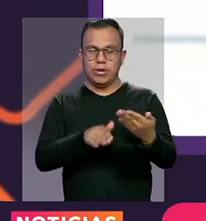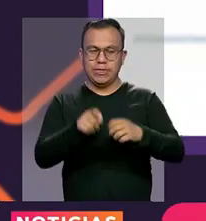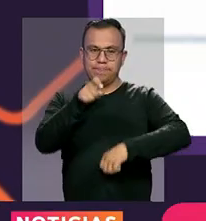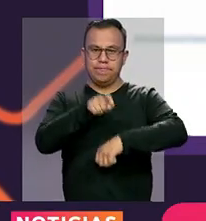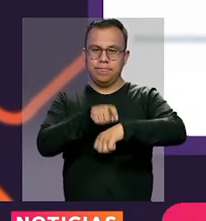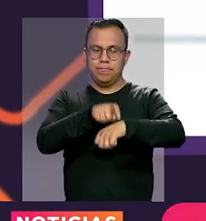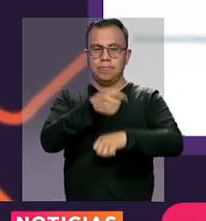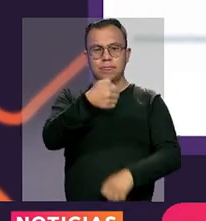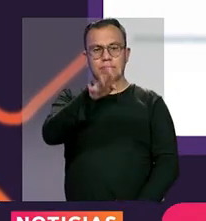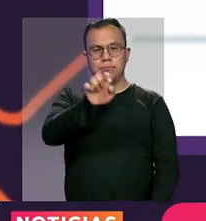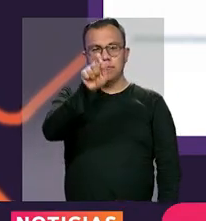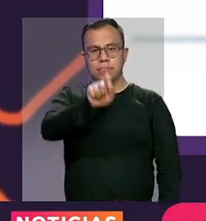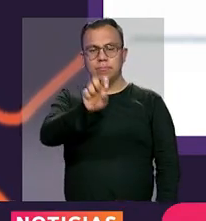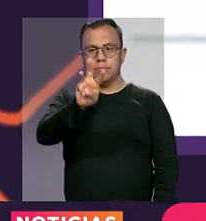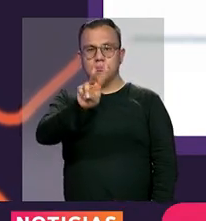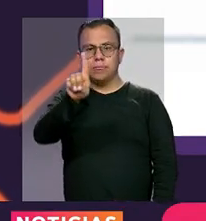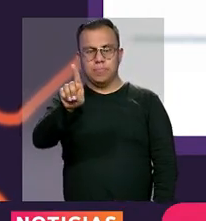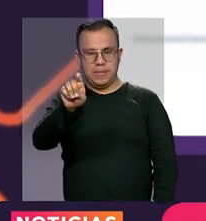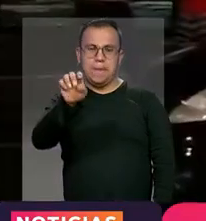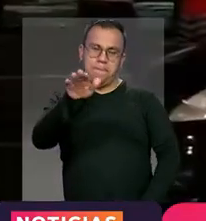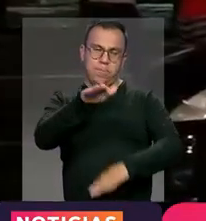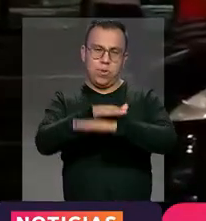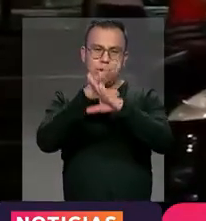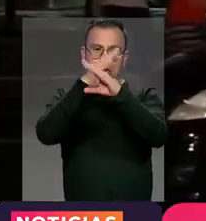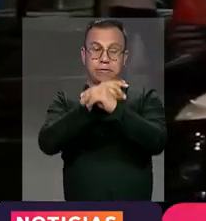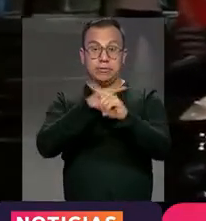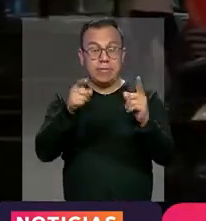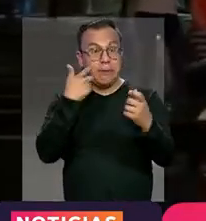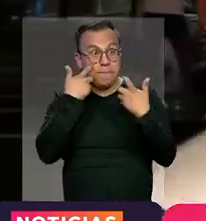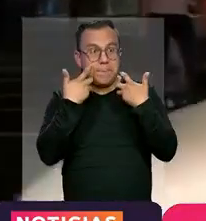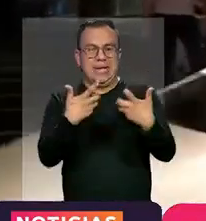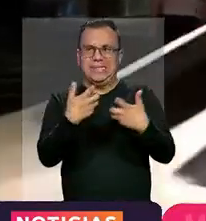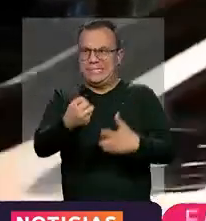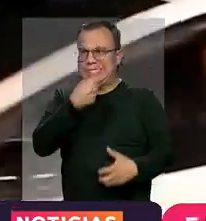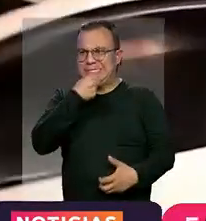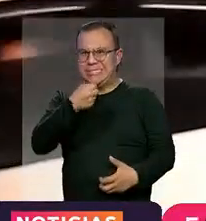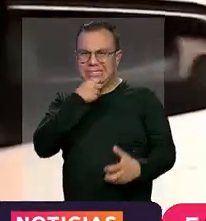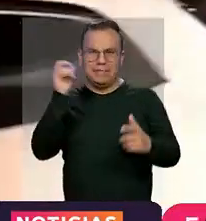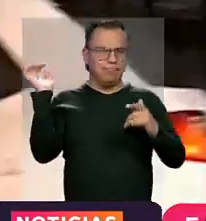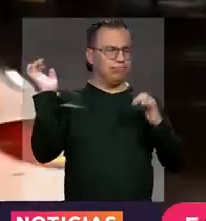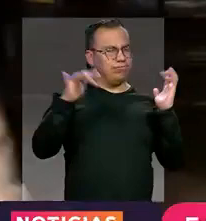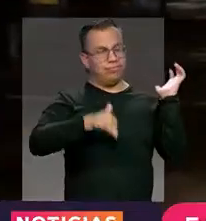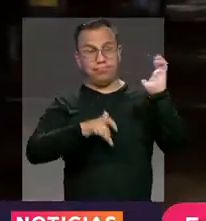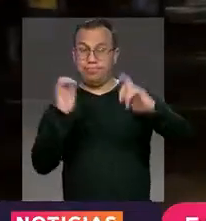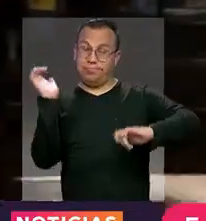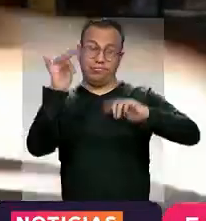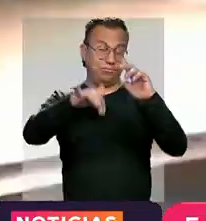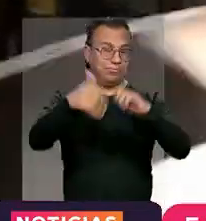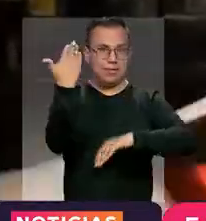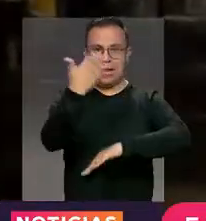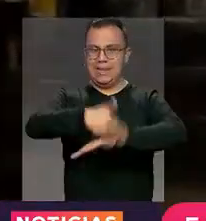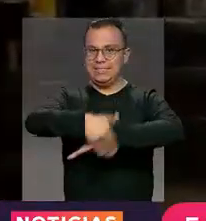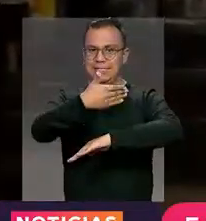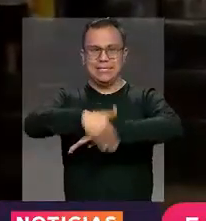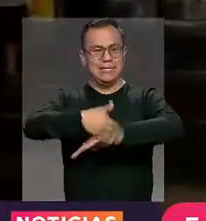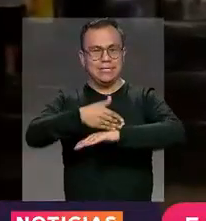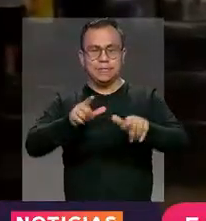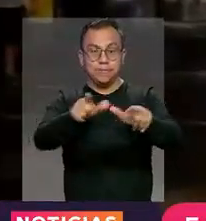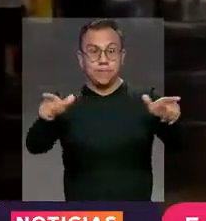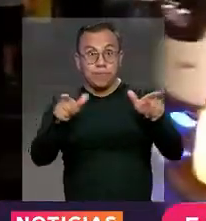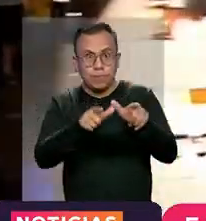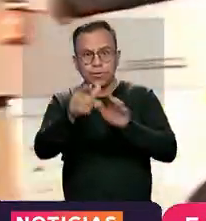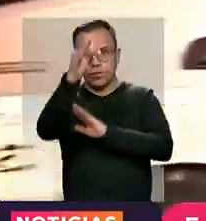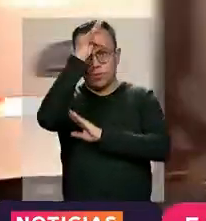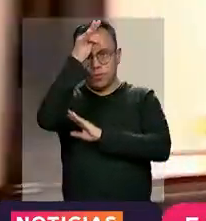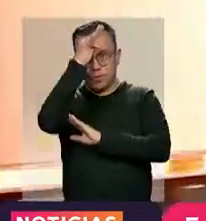muerte a las 19:31 p.m. Tras el impacto de la noticia, decenas de personas salieron a las calles y llegaron hasta la